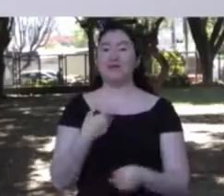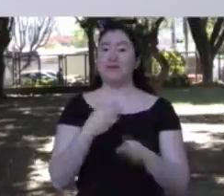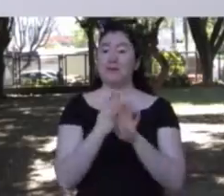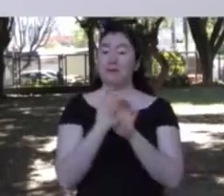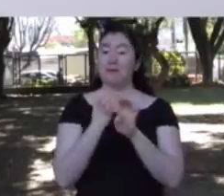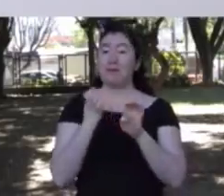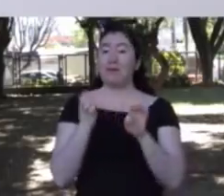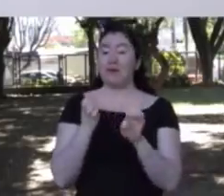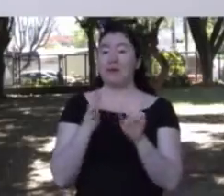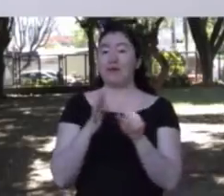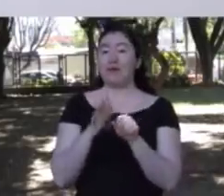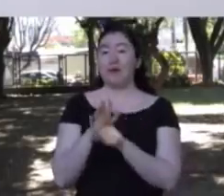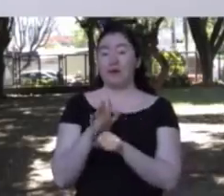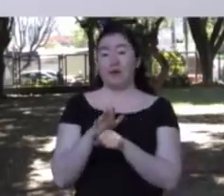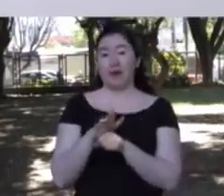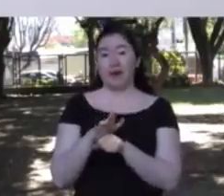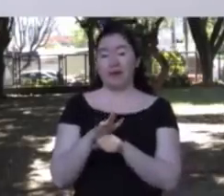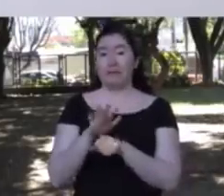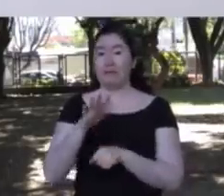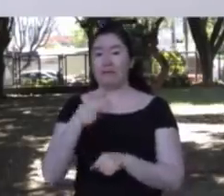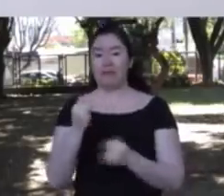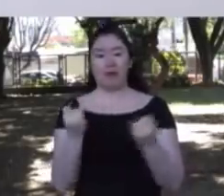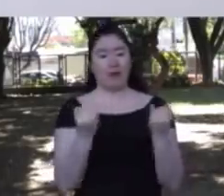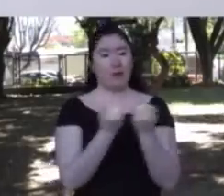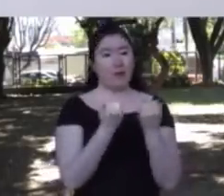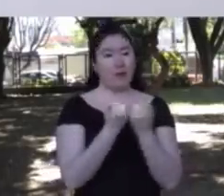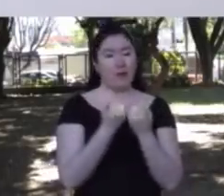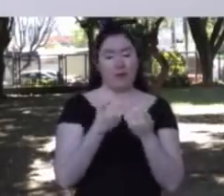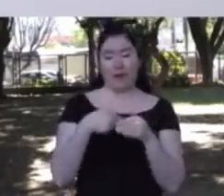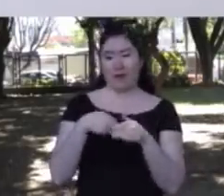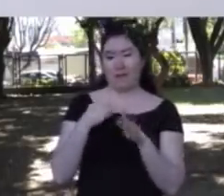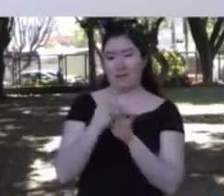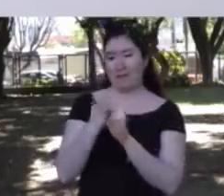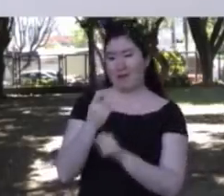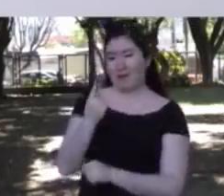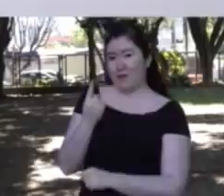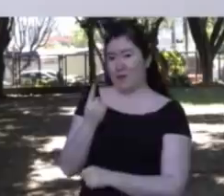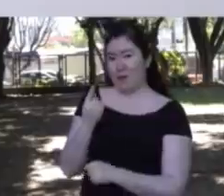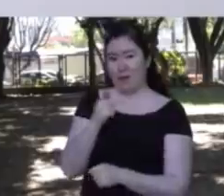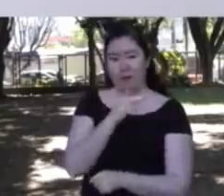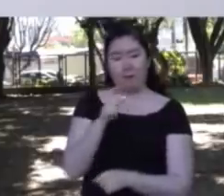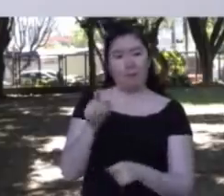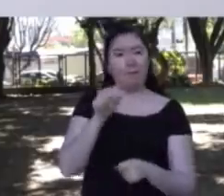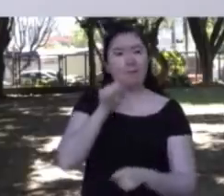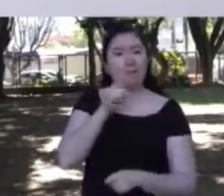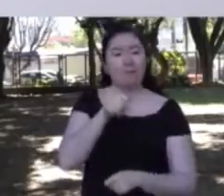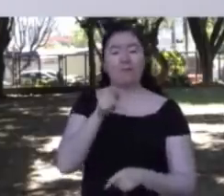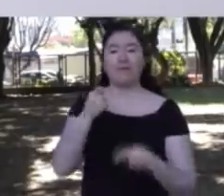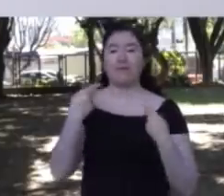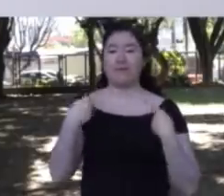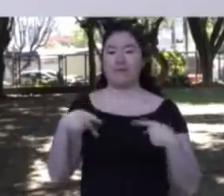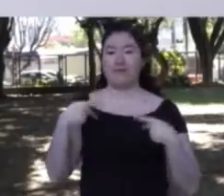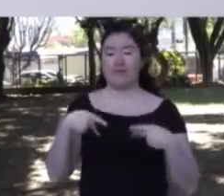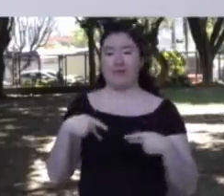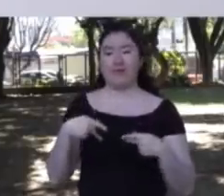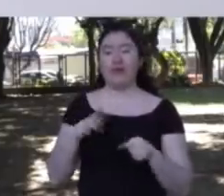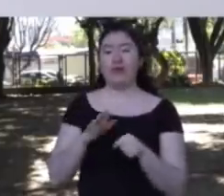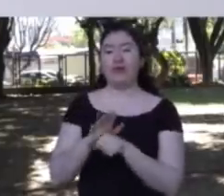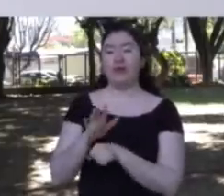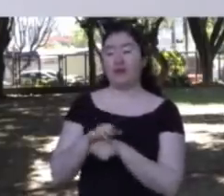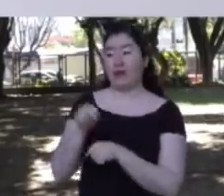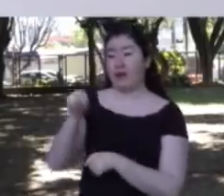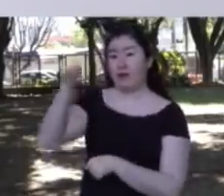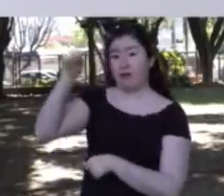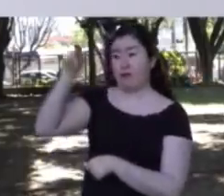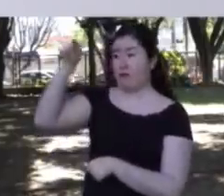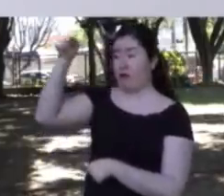Metrobús pues va a llevar casi el mismo número de pasajeros que la línea 1. Y son líneas que van del norte al